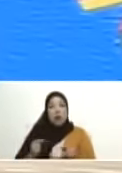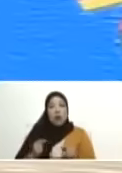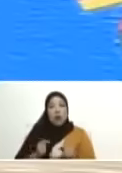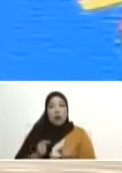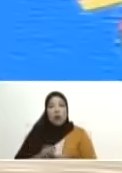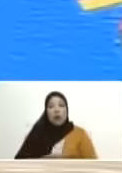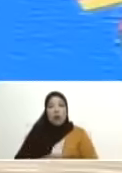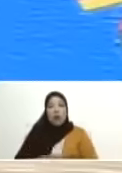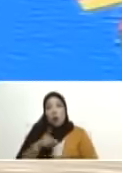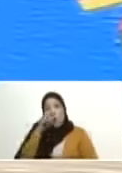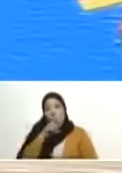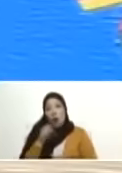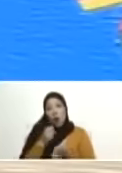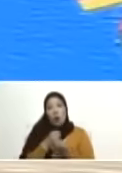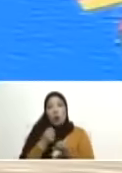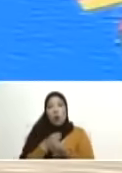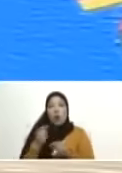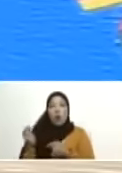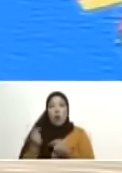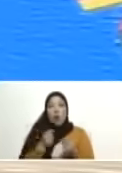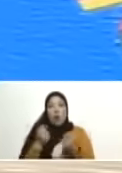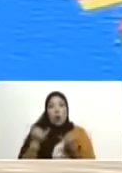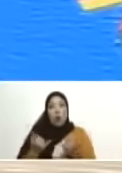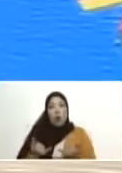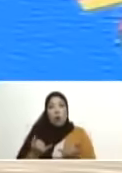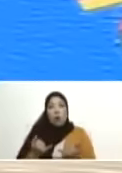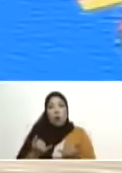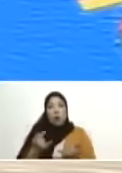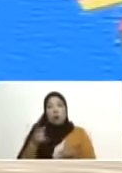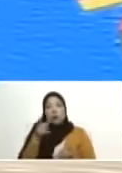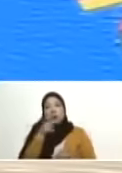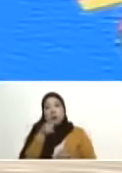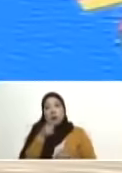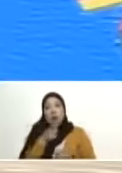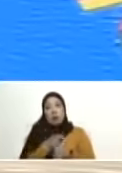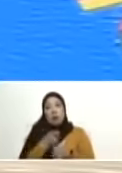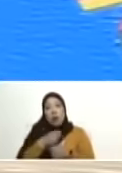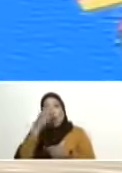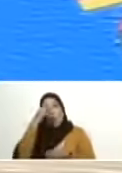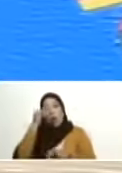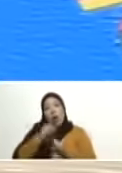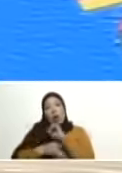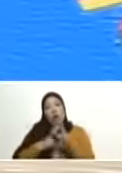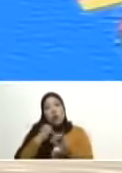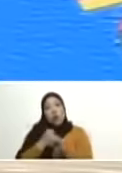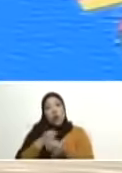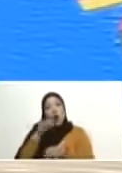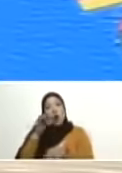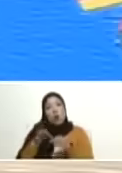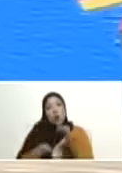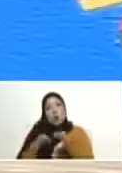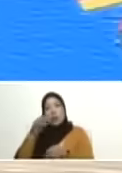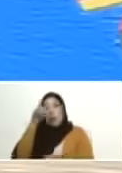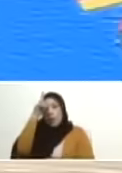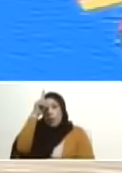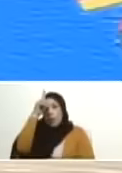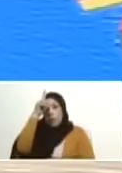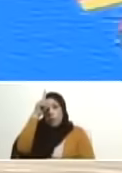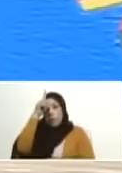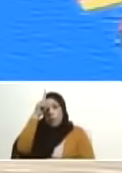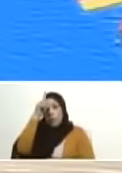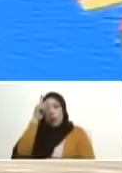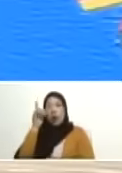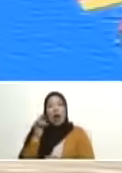en los artículos del Estatuto de la Corte Internacional de Justicia, además, se